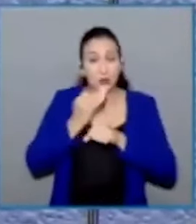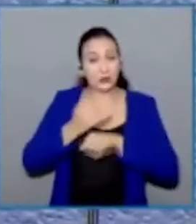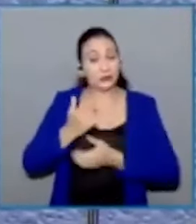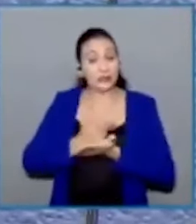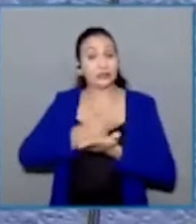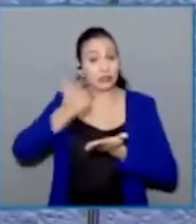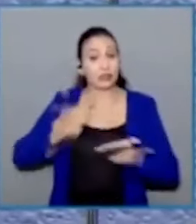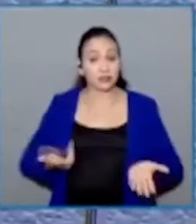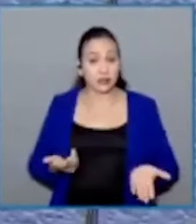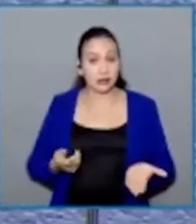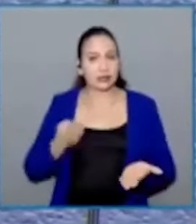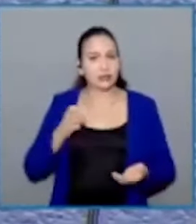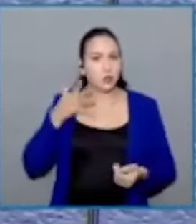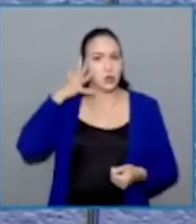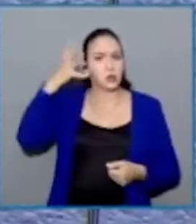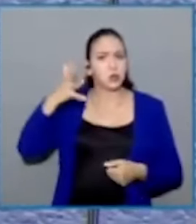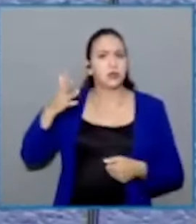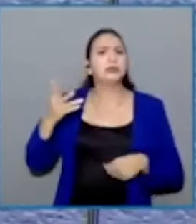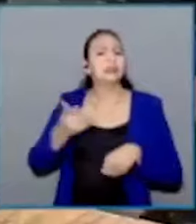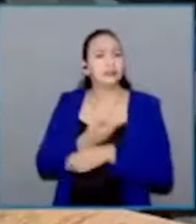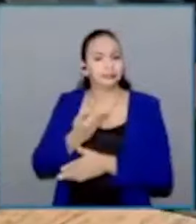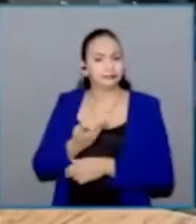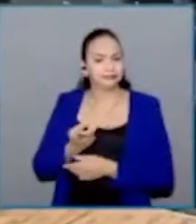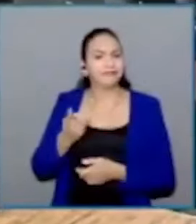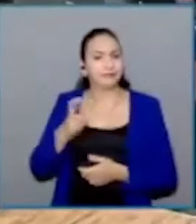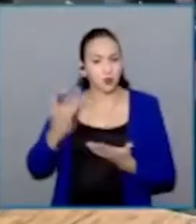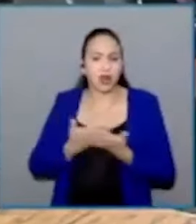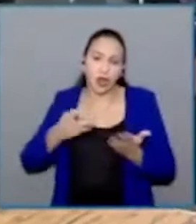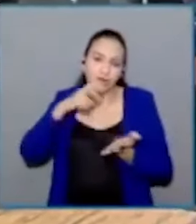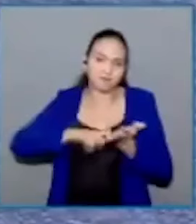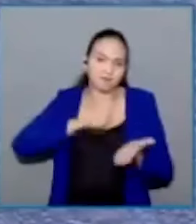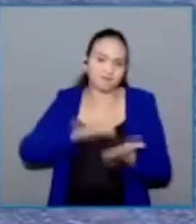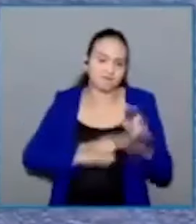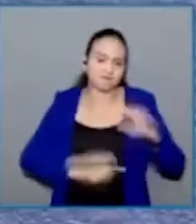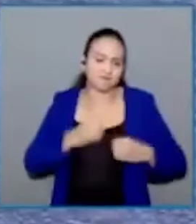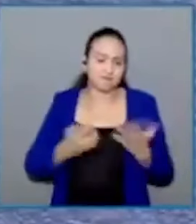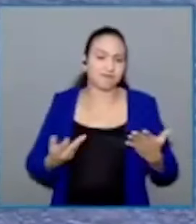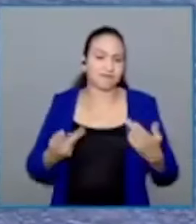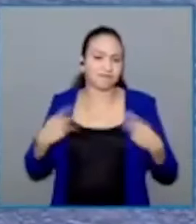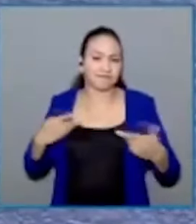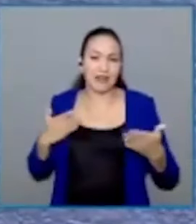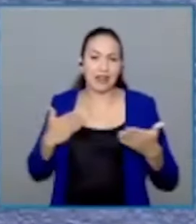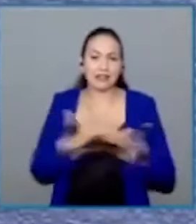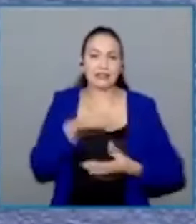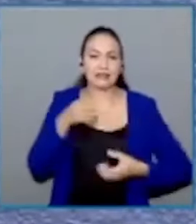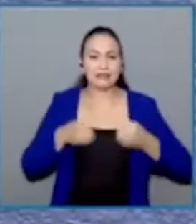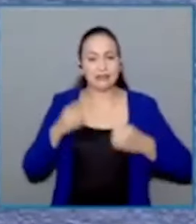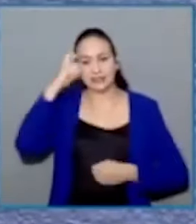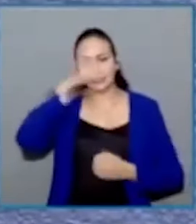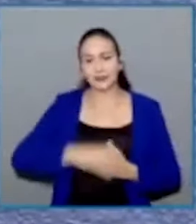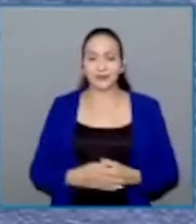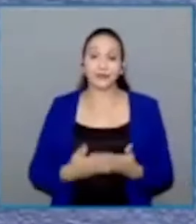pueda venir como consecuencia de la Reforma judicial por otra parte María Fernanda pincus Aguilar subdirectora